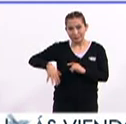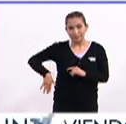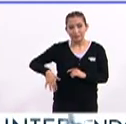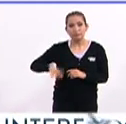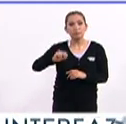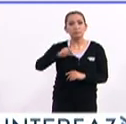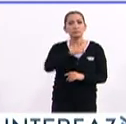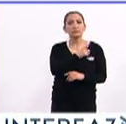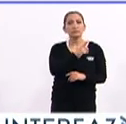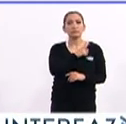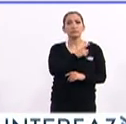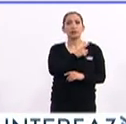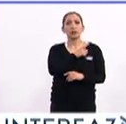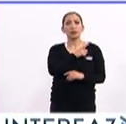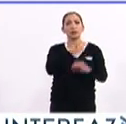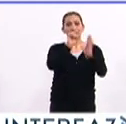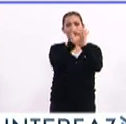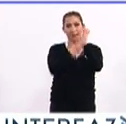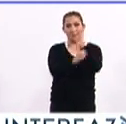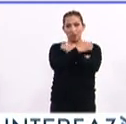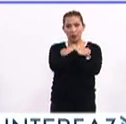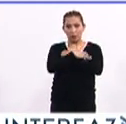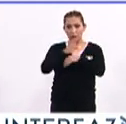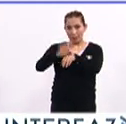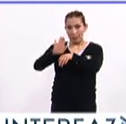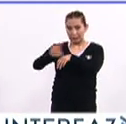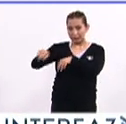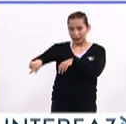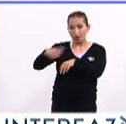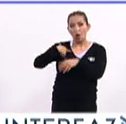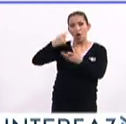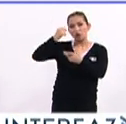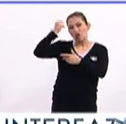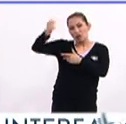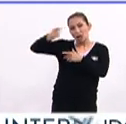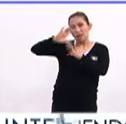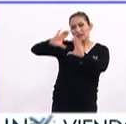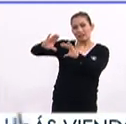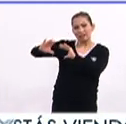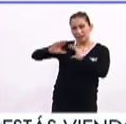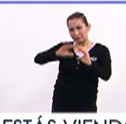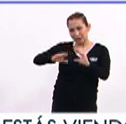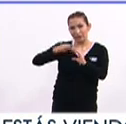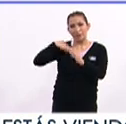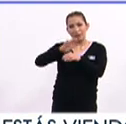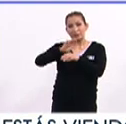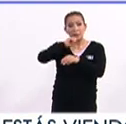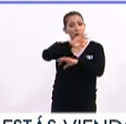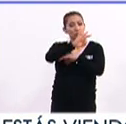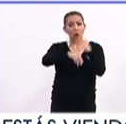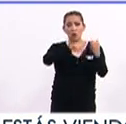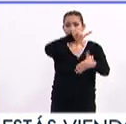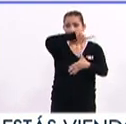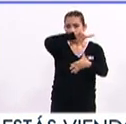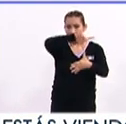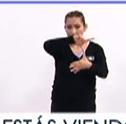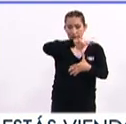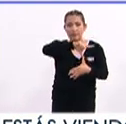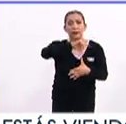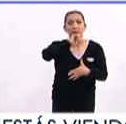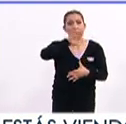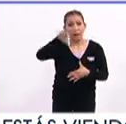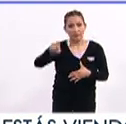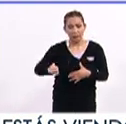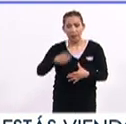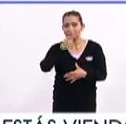decíamos, no solo en el sistema educativo brasileño o en la teoría pedagógica brasileña, sino en el resto de América Latina, también